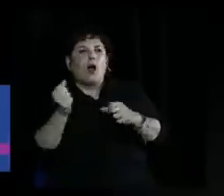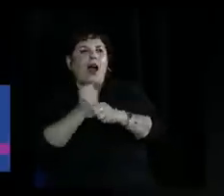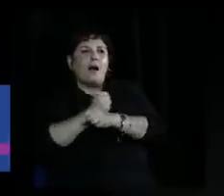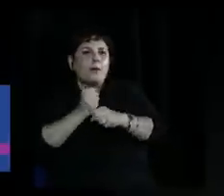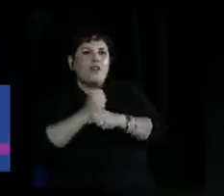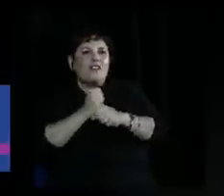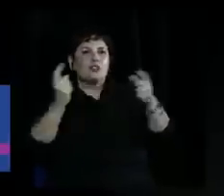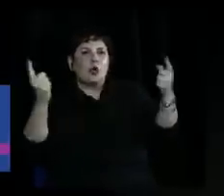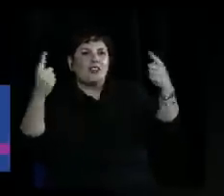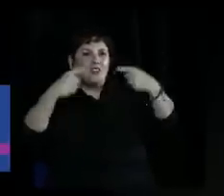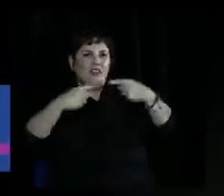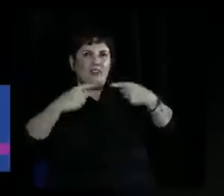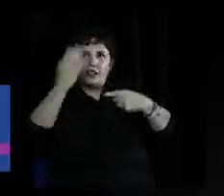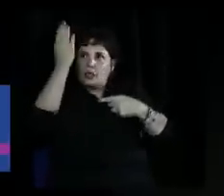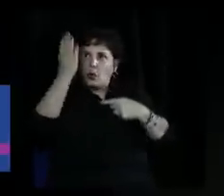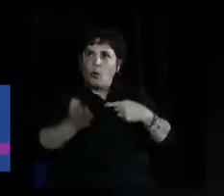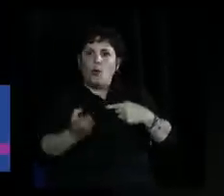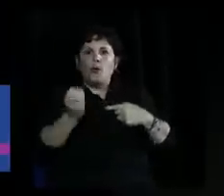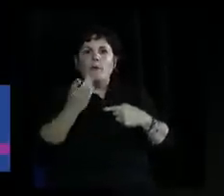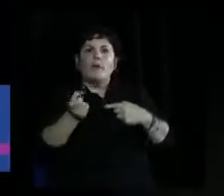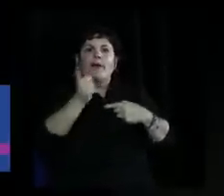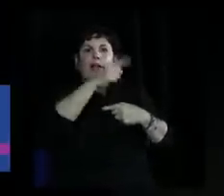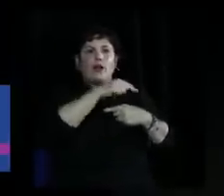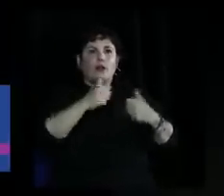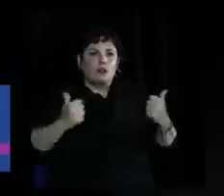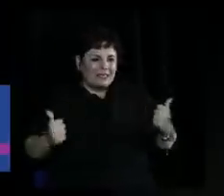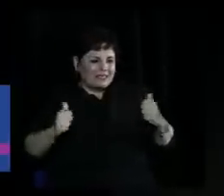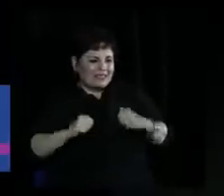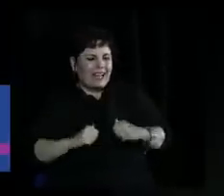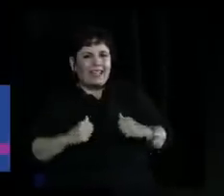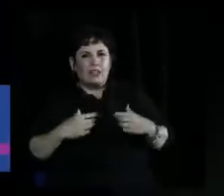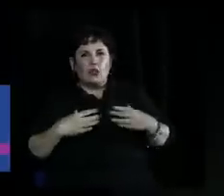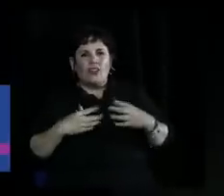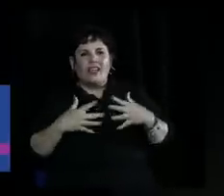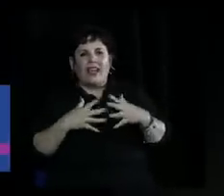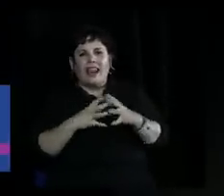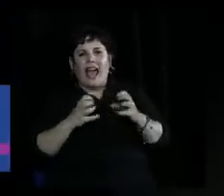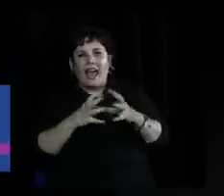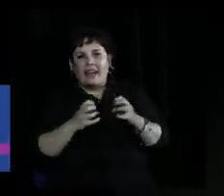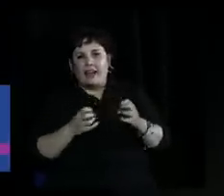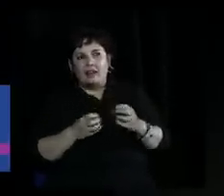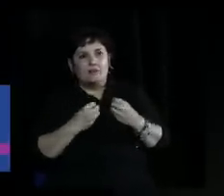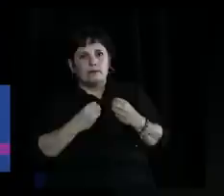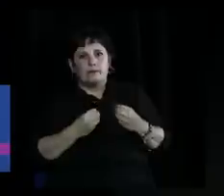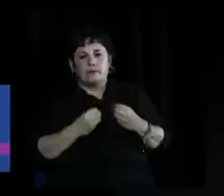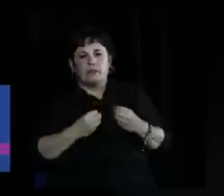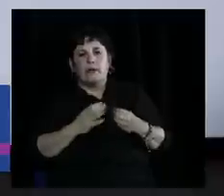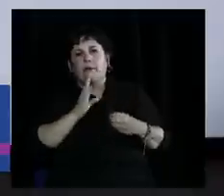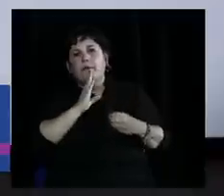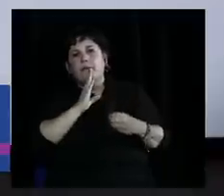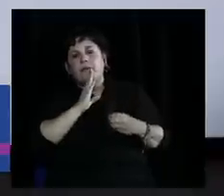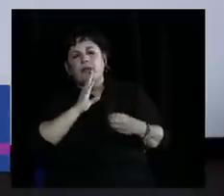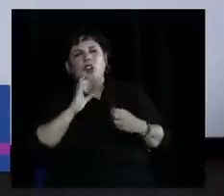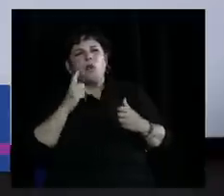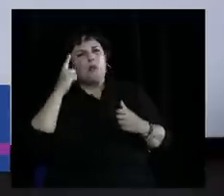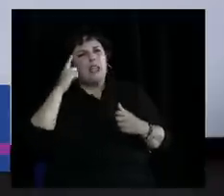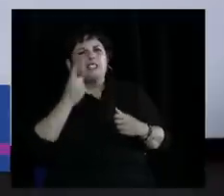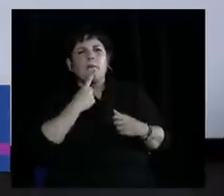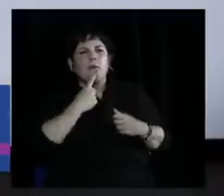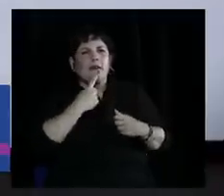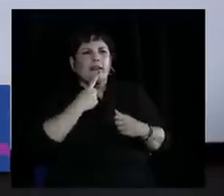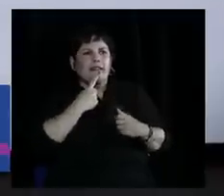en el debate uno de los presidentes porque el otro estaba con un saquito de lana. Sí, pero la sociedad estadounidense es más despolitizada que la nuestra, ¿no?